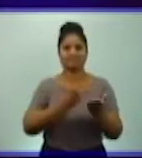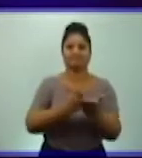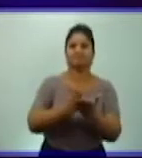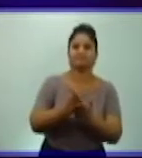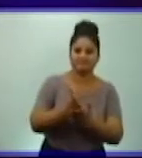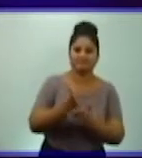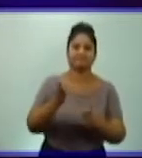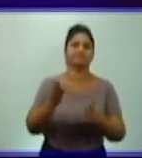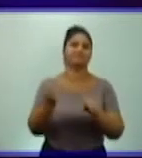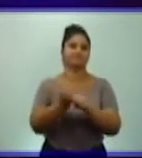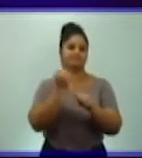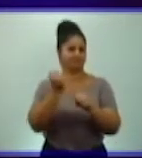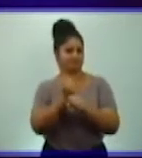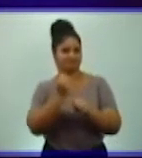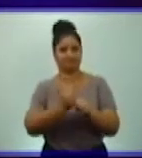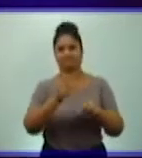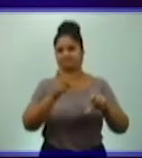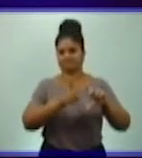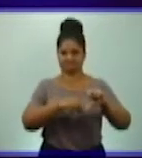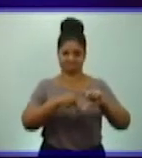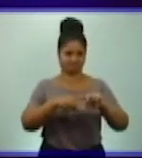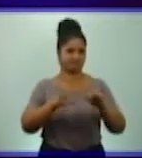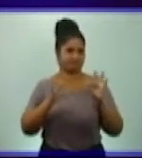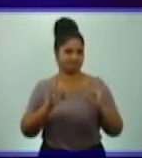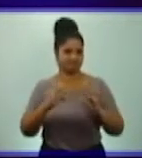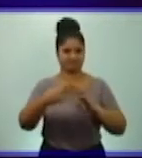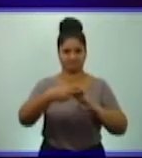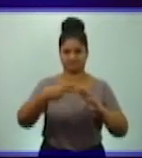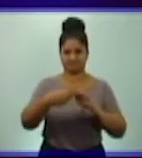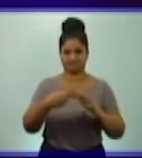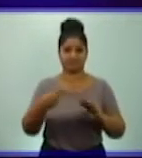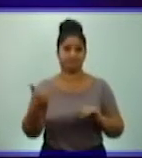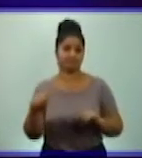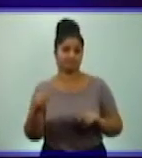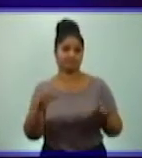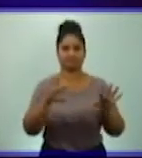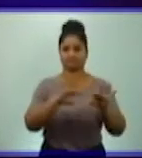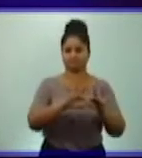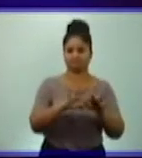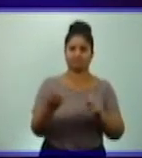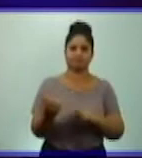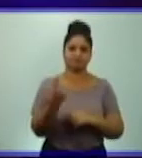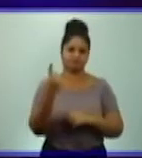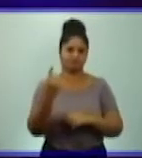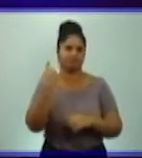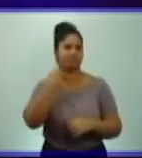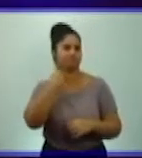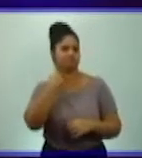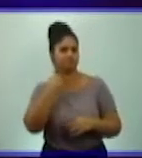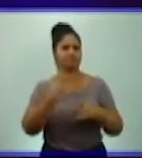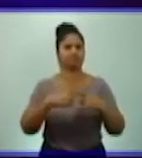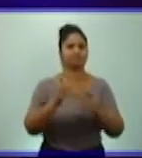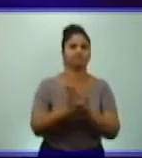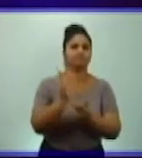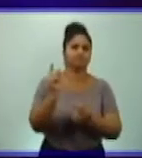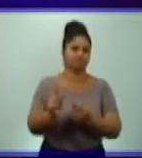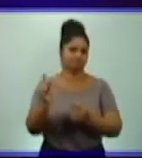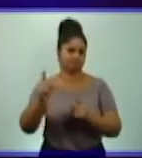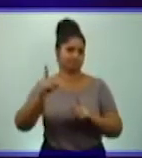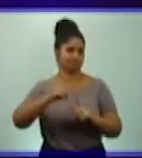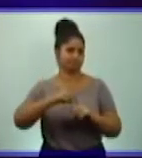de la asignatura Español Literatura del 10º grado del preuniversitario y el primer año de la enseñanza técnica y